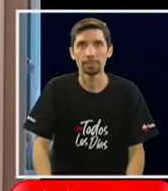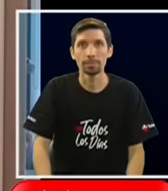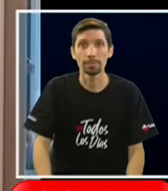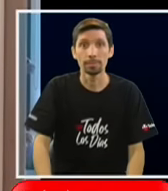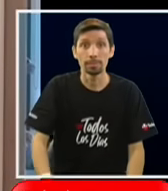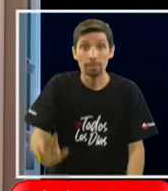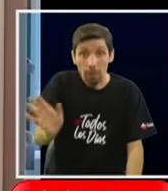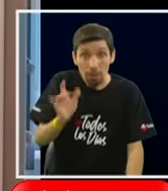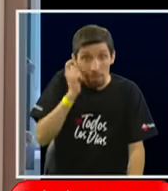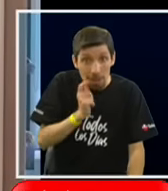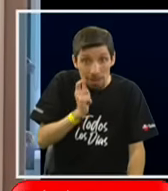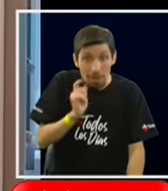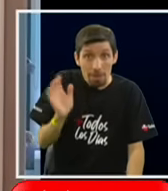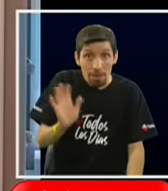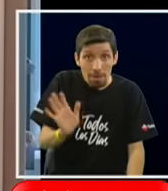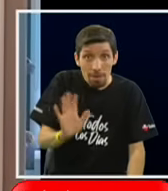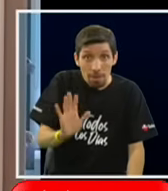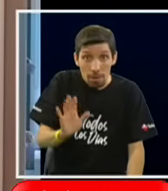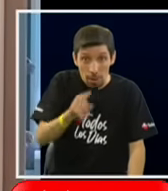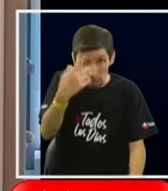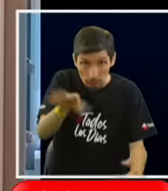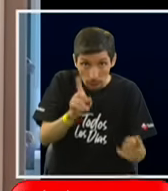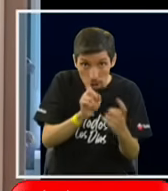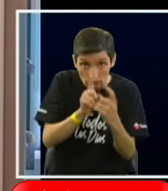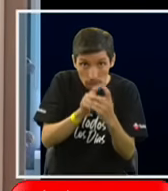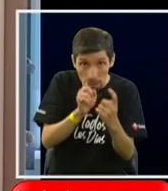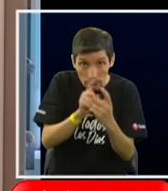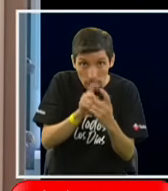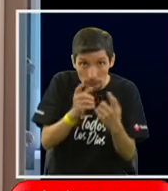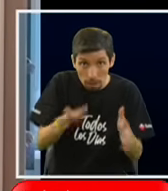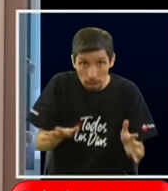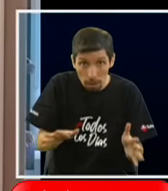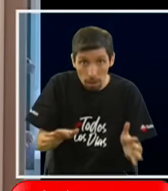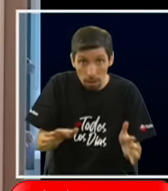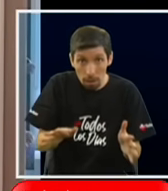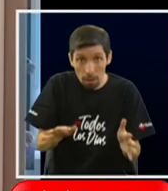Hola. ¿Están conectados?